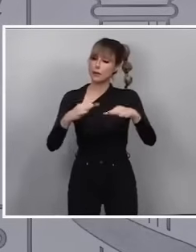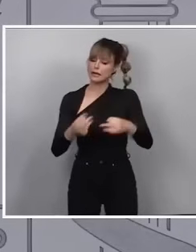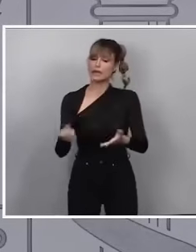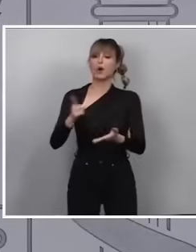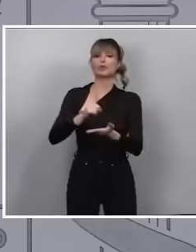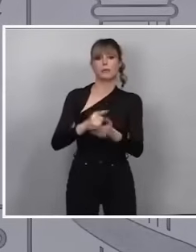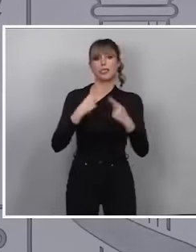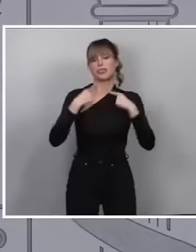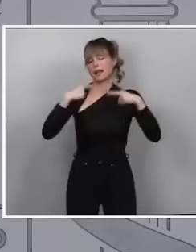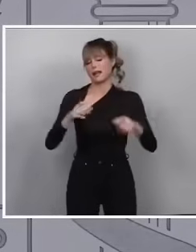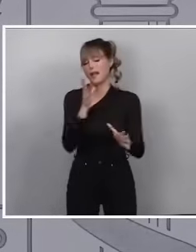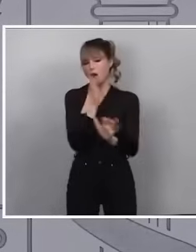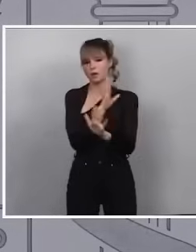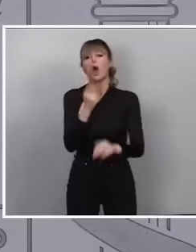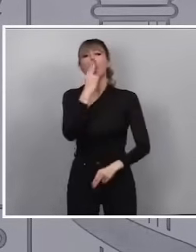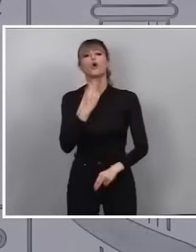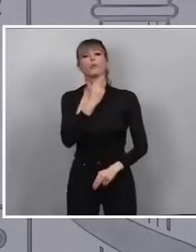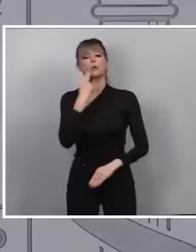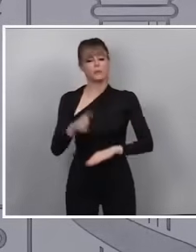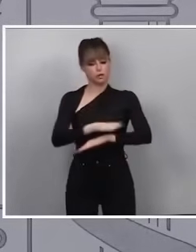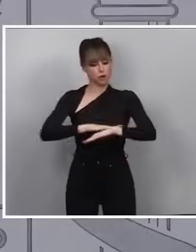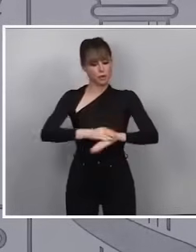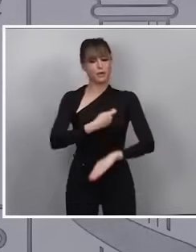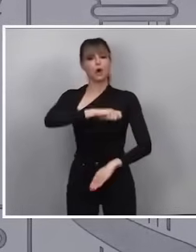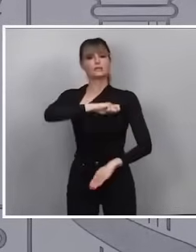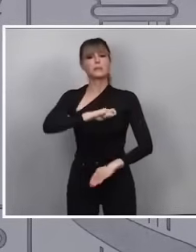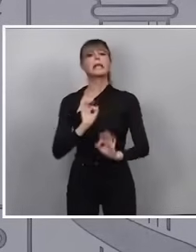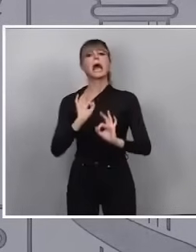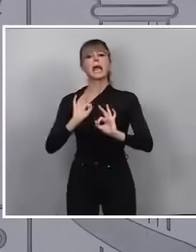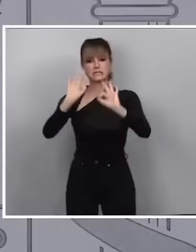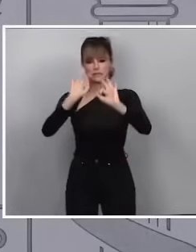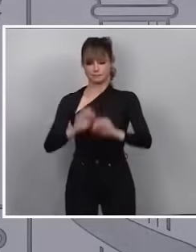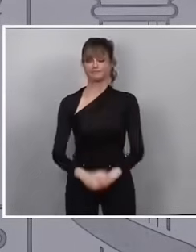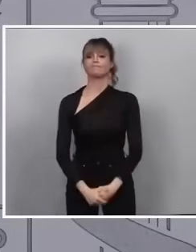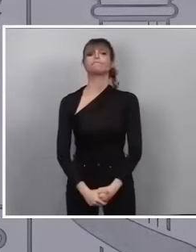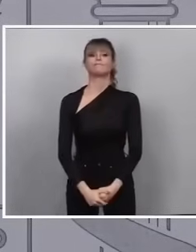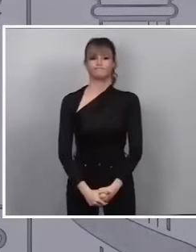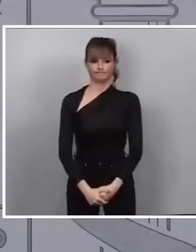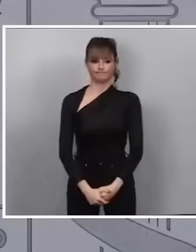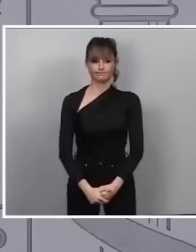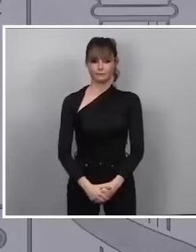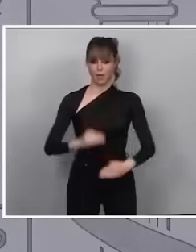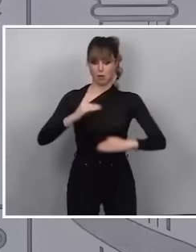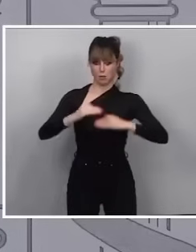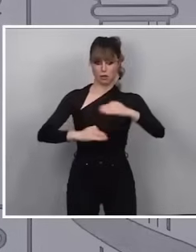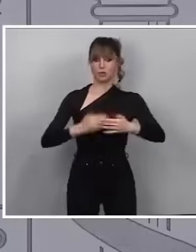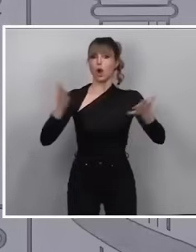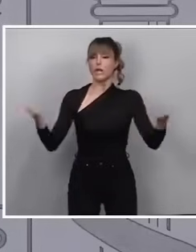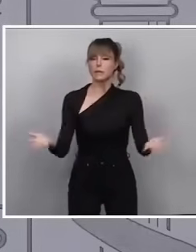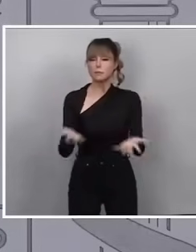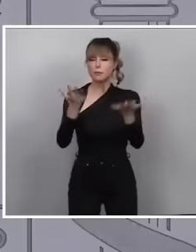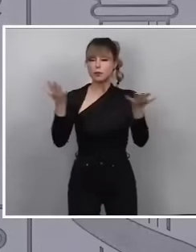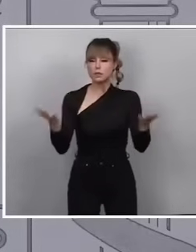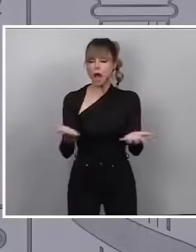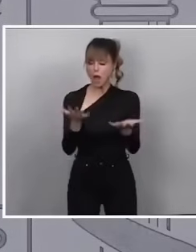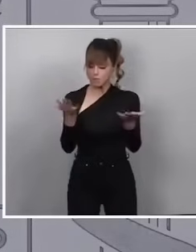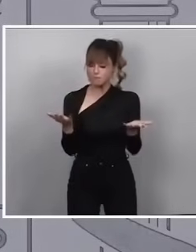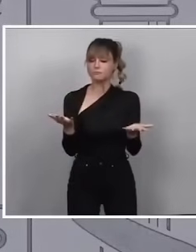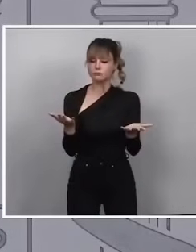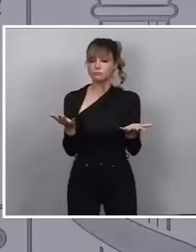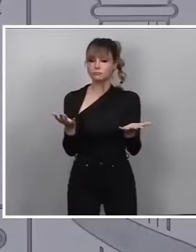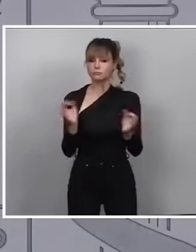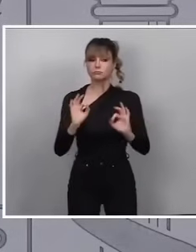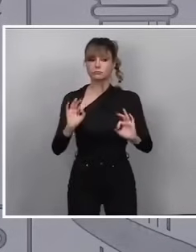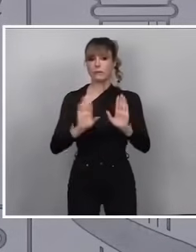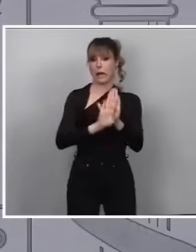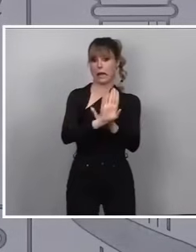tragedia Ese es el compromiso del gobierno de España y para para impulsar este proceso me gustaría comunicar sobre